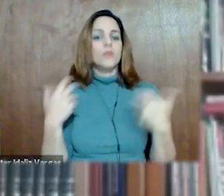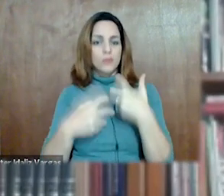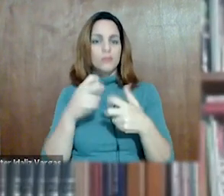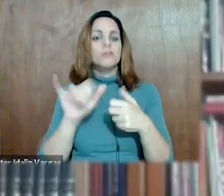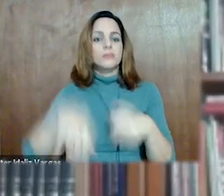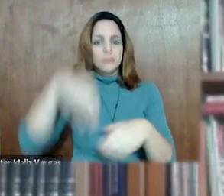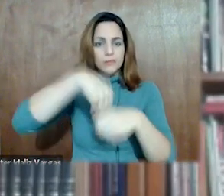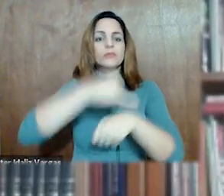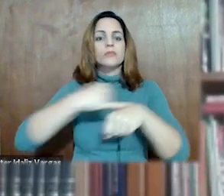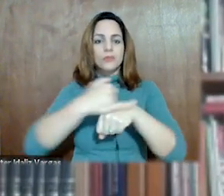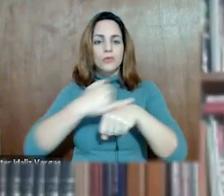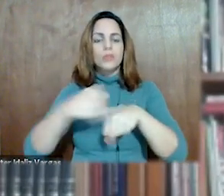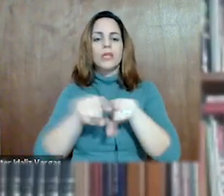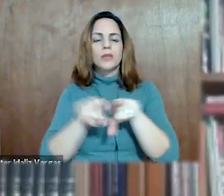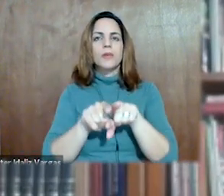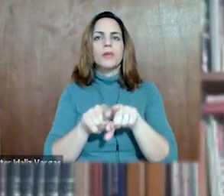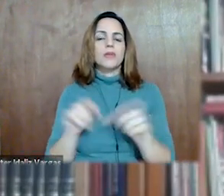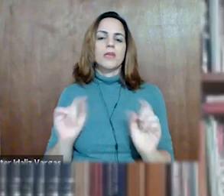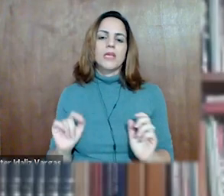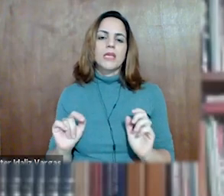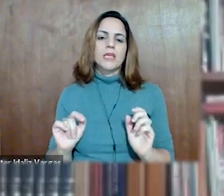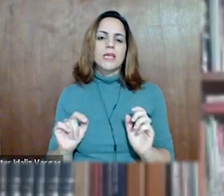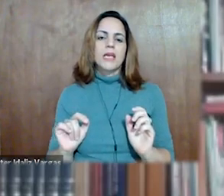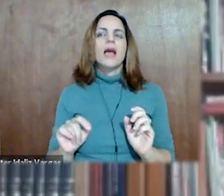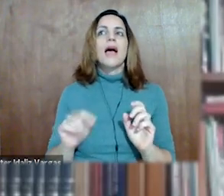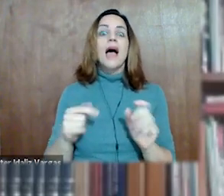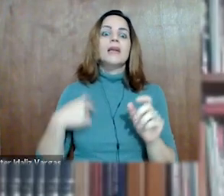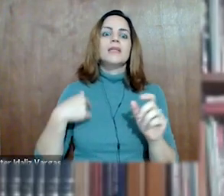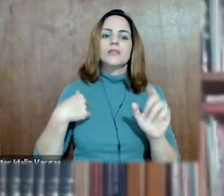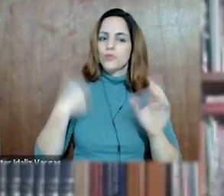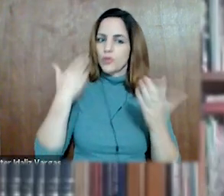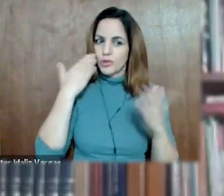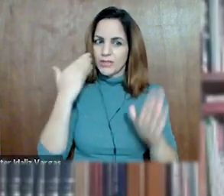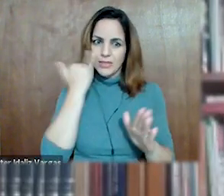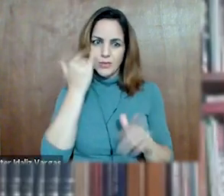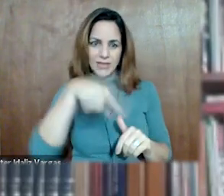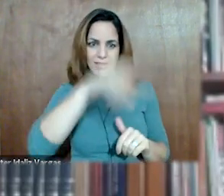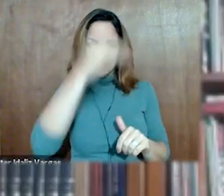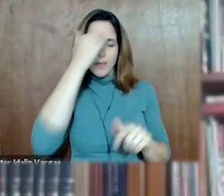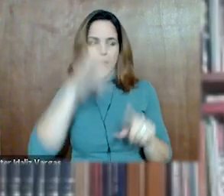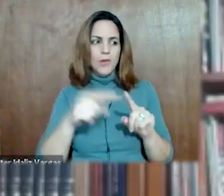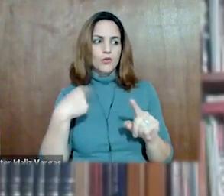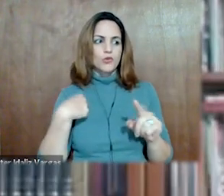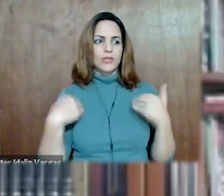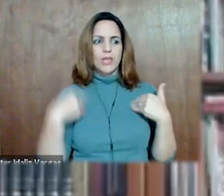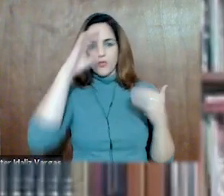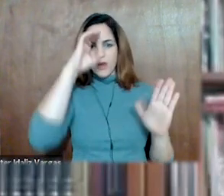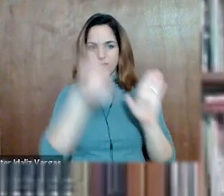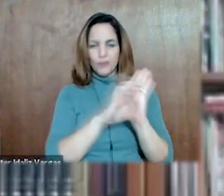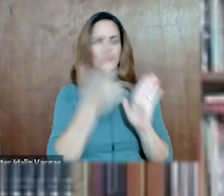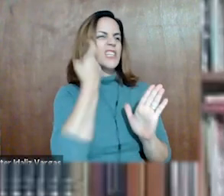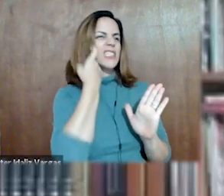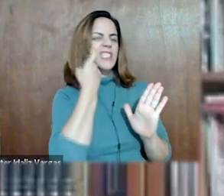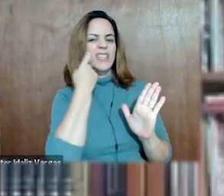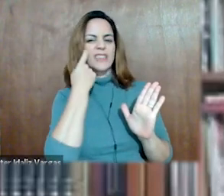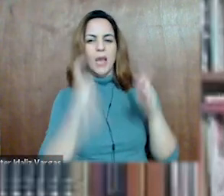también. Y para terminar, bueno, y parte de la anécdota, yo no sé si ustedes han visto por ahí una foto mía que sale, en estos días la he visto